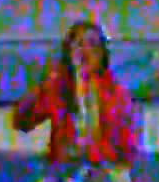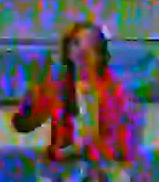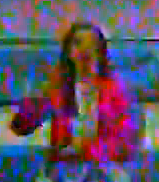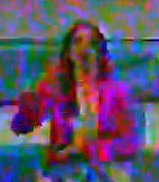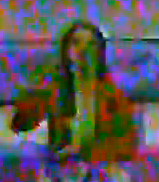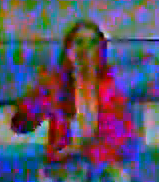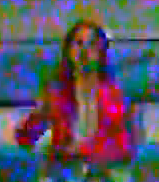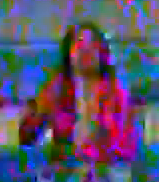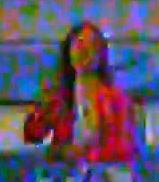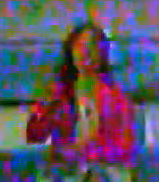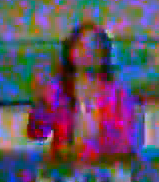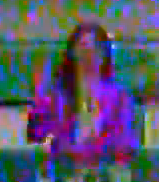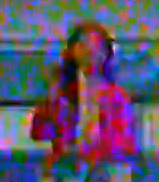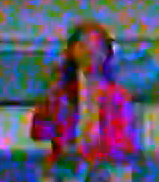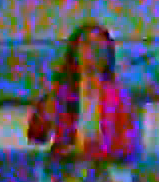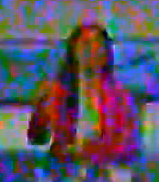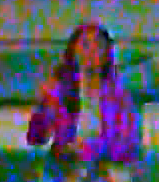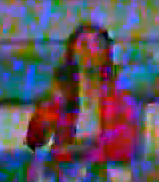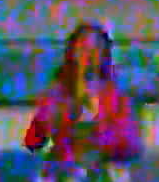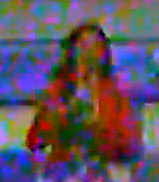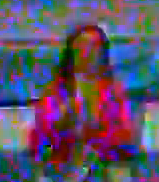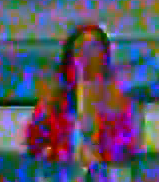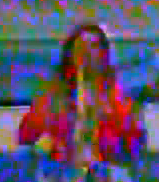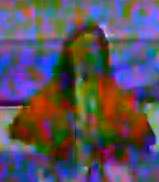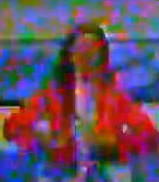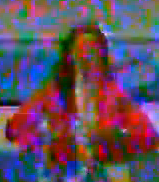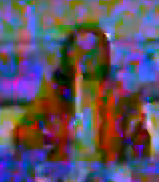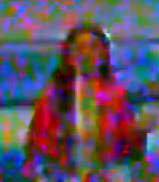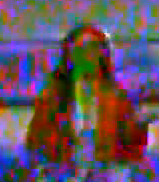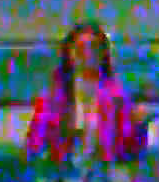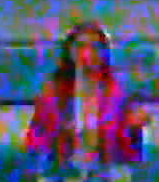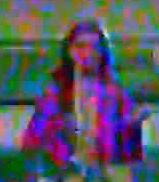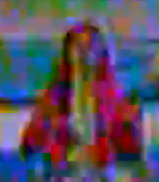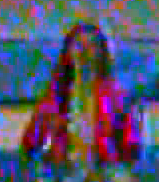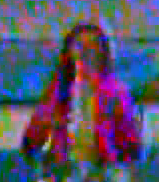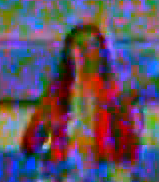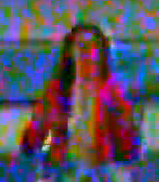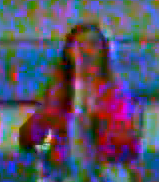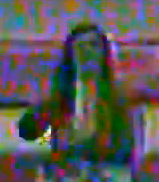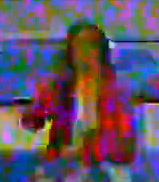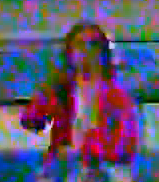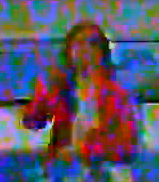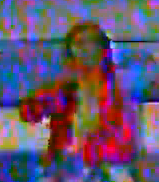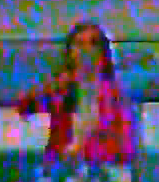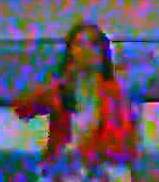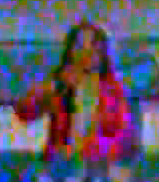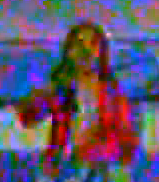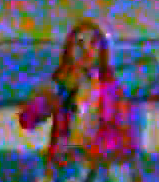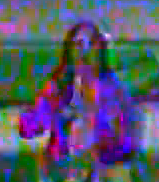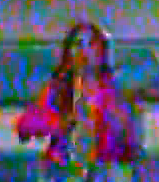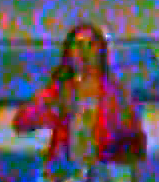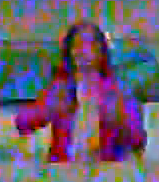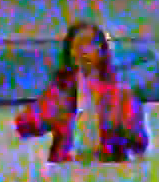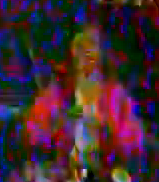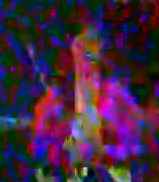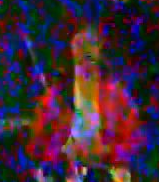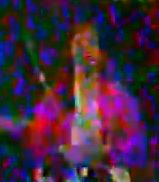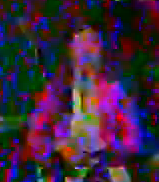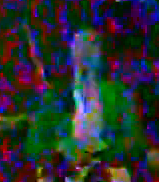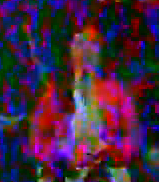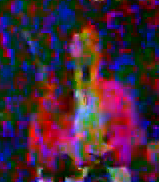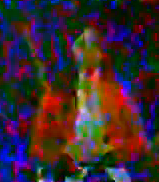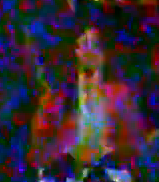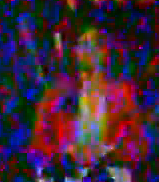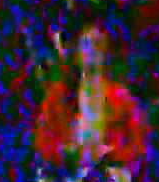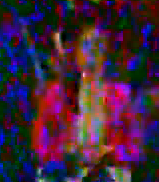habría producido en ese país, y luego sus restos mortales trasladados a Mataje, en Ecuador, para su velación. Nada